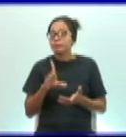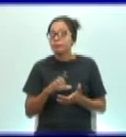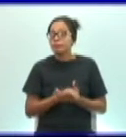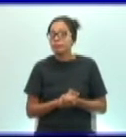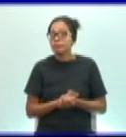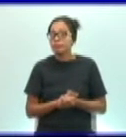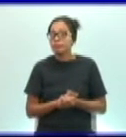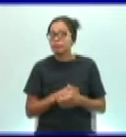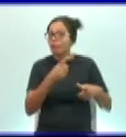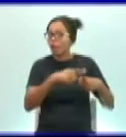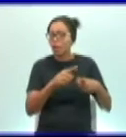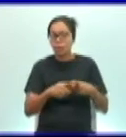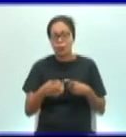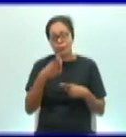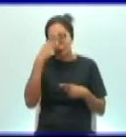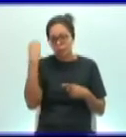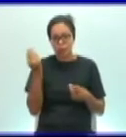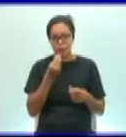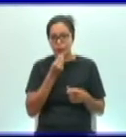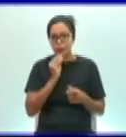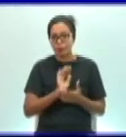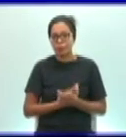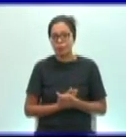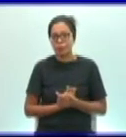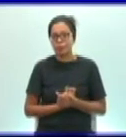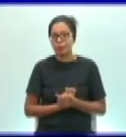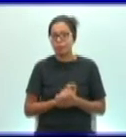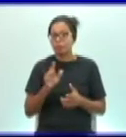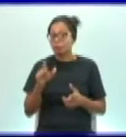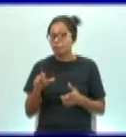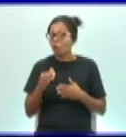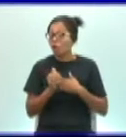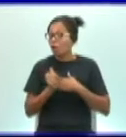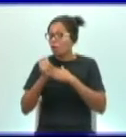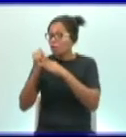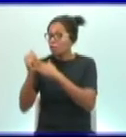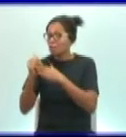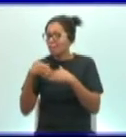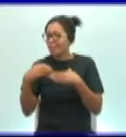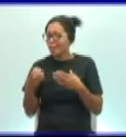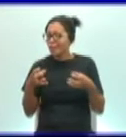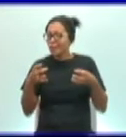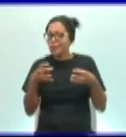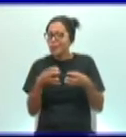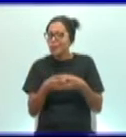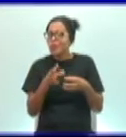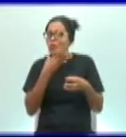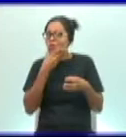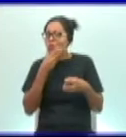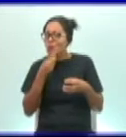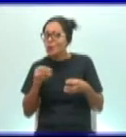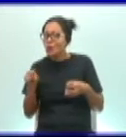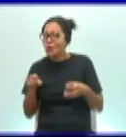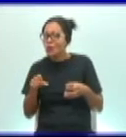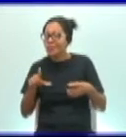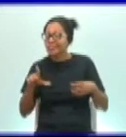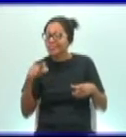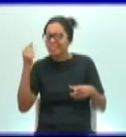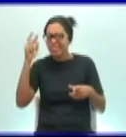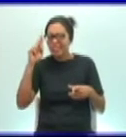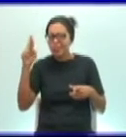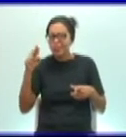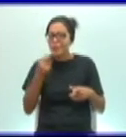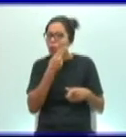es elegido como segundo dirigente de la generación del centenario. Su apartamento se convirtió en el centro de reuniones del movimiento, tomó el